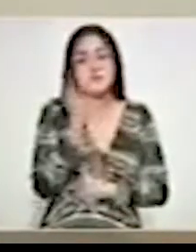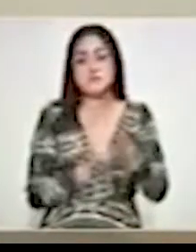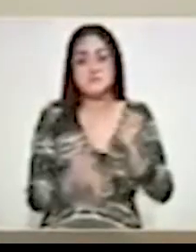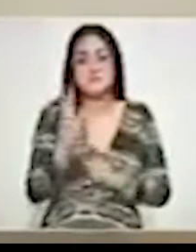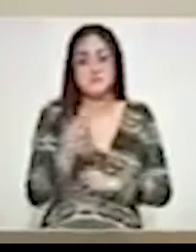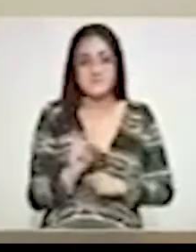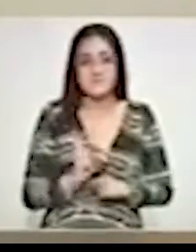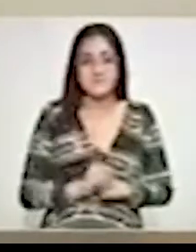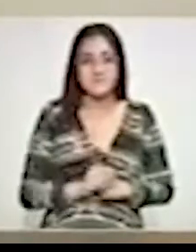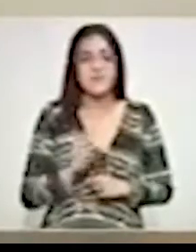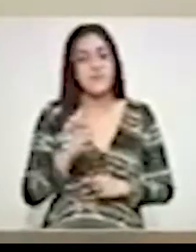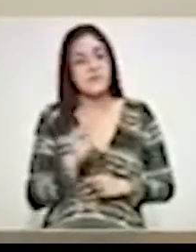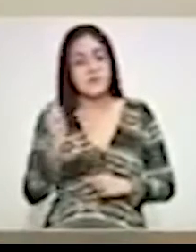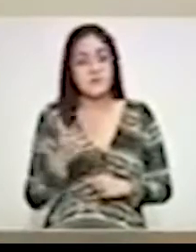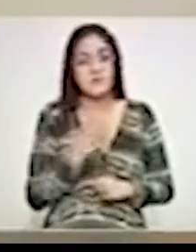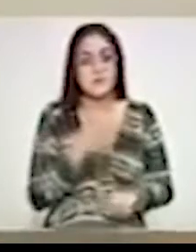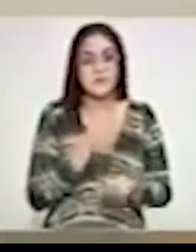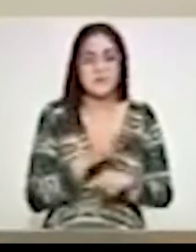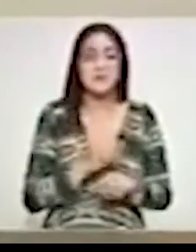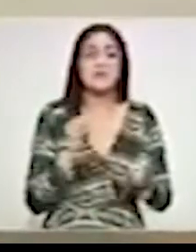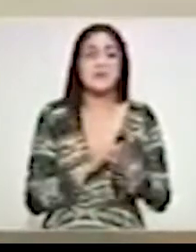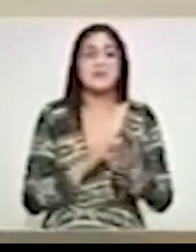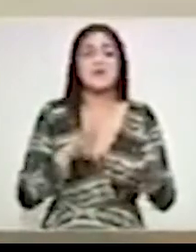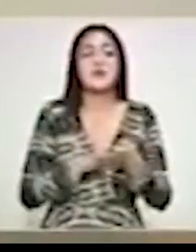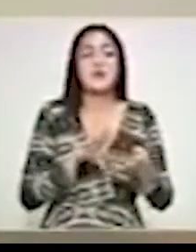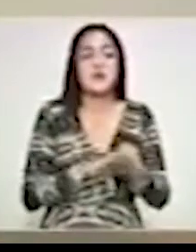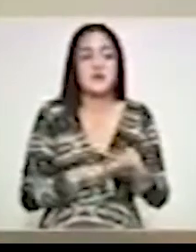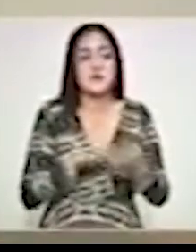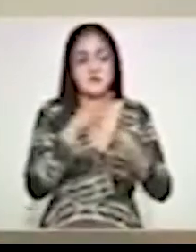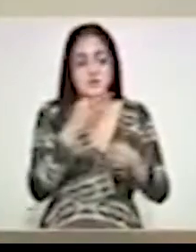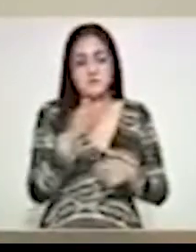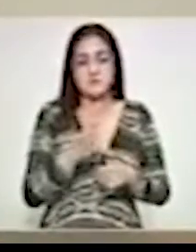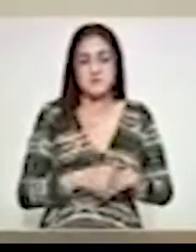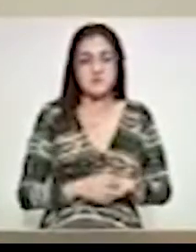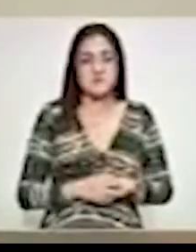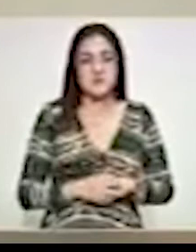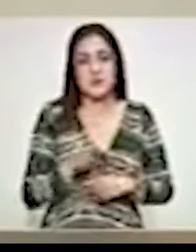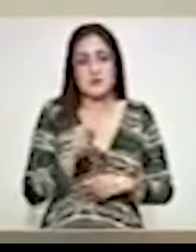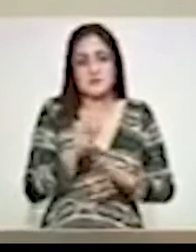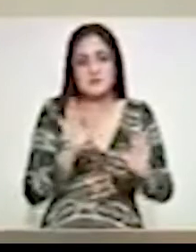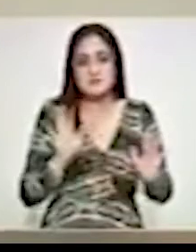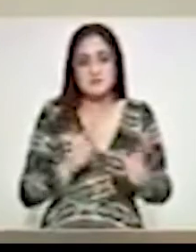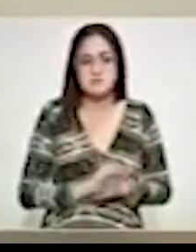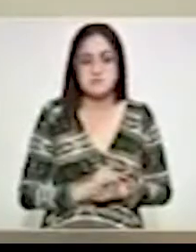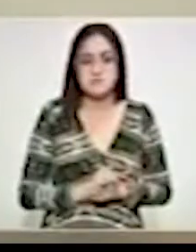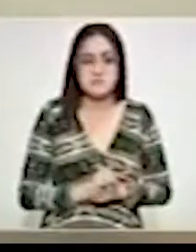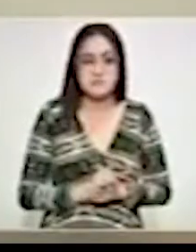caucional y otras que tienen prisión preventiva justificada. Pues sí.